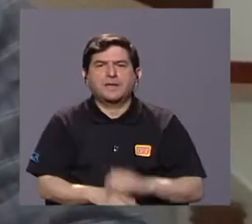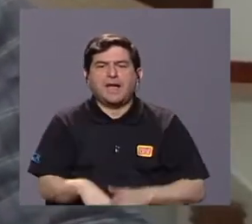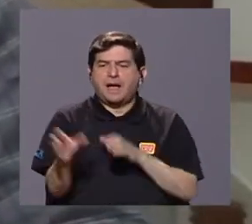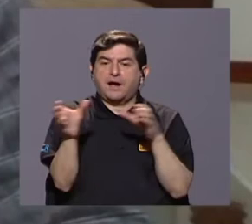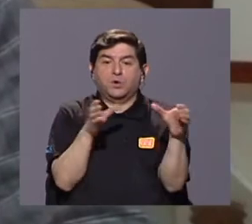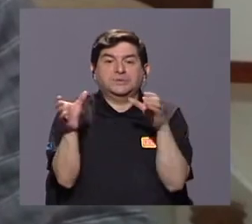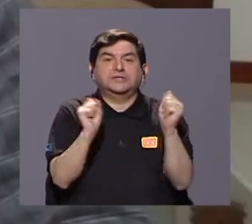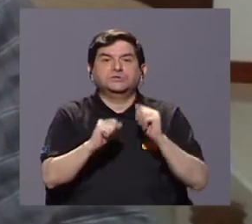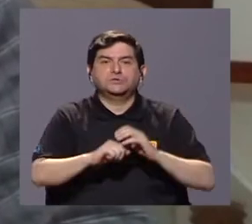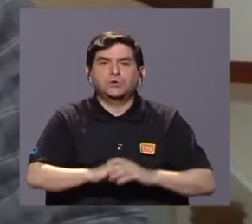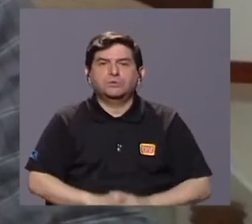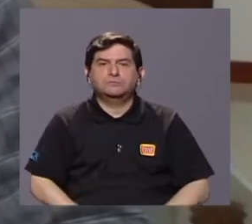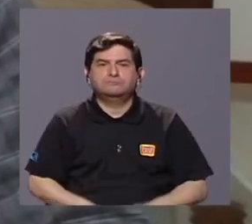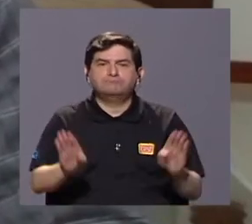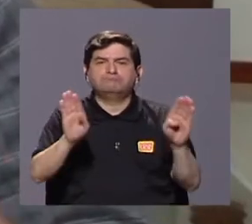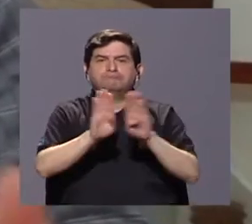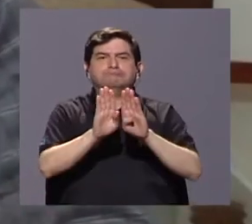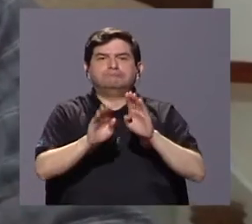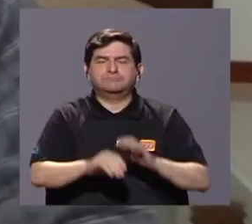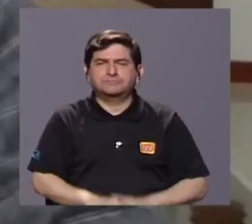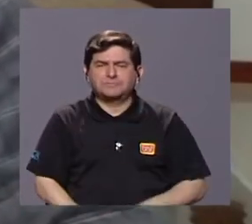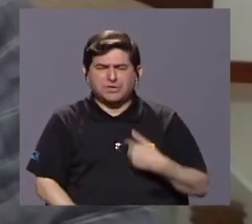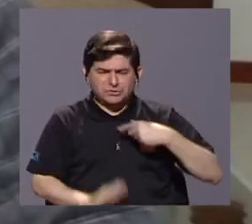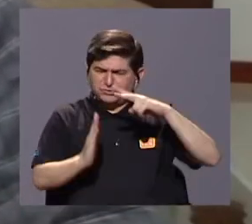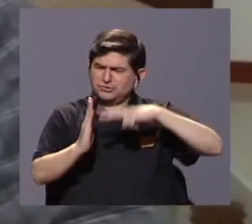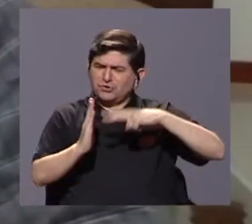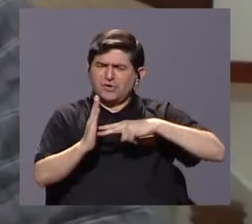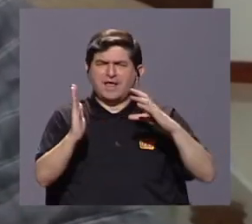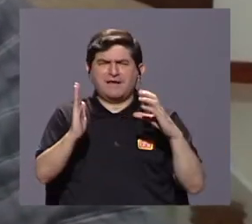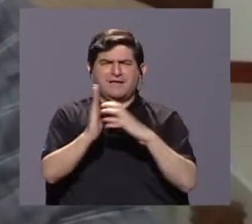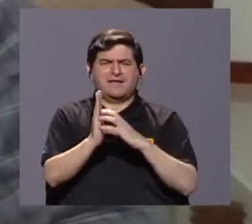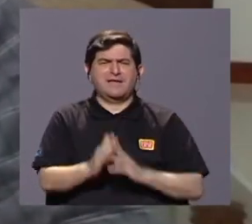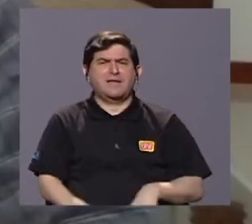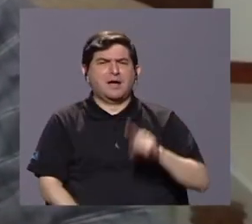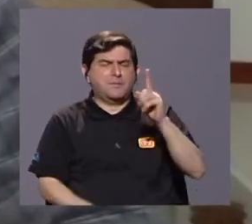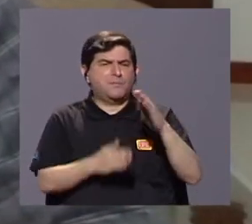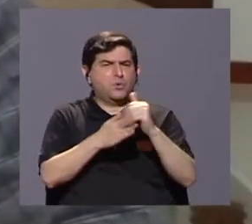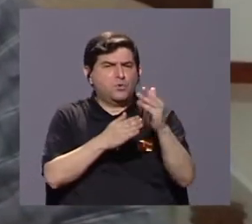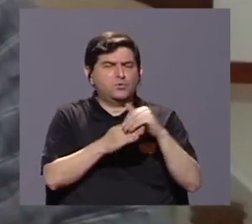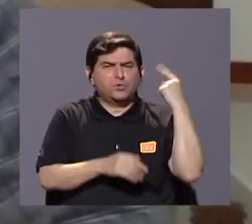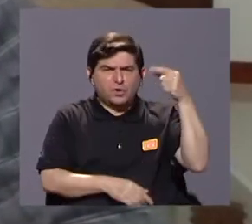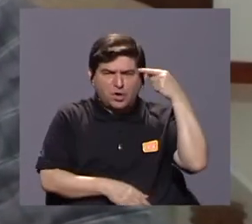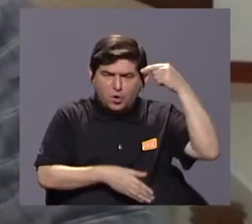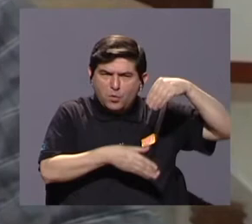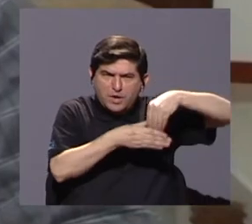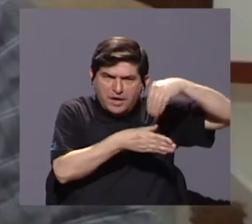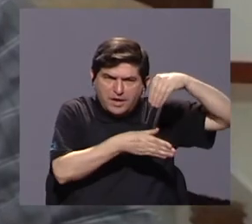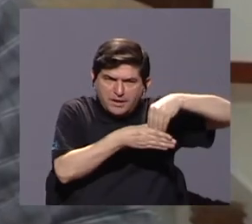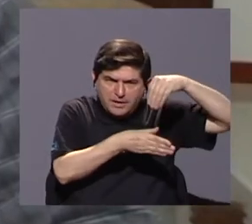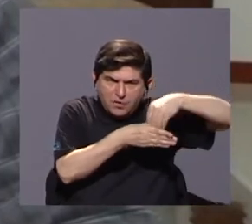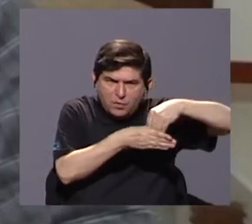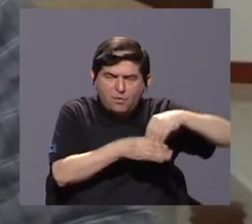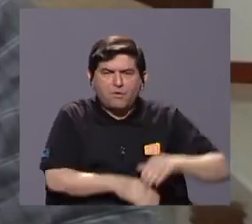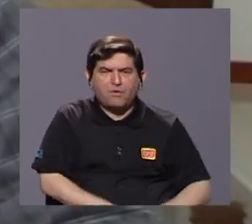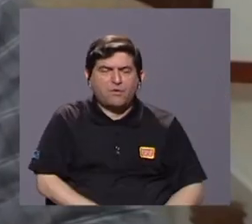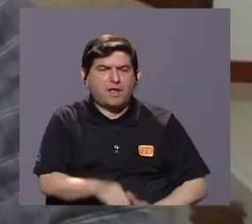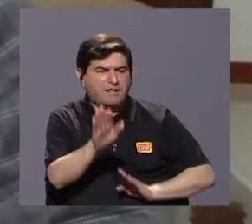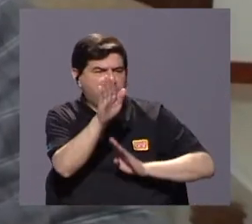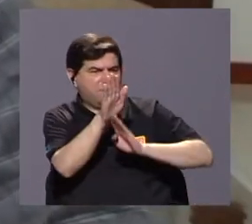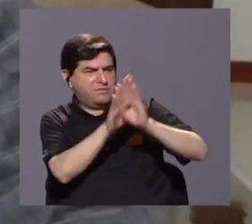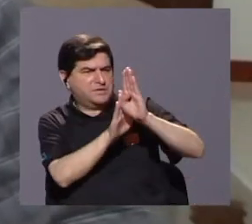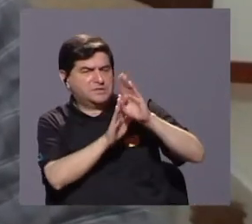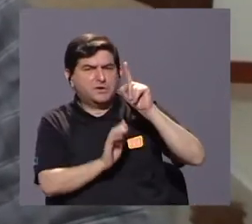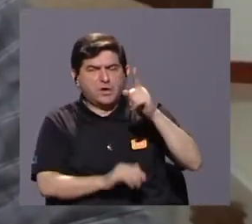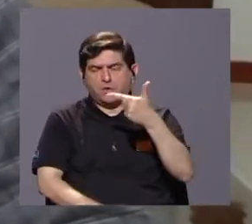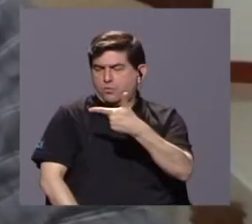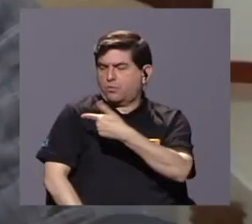comercial. Entonces, leía en un artículo que por cada dólar que un gobierno invertía en el desarrollo